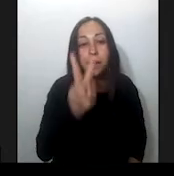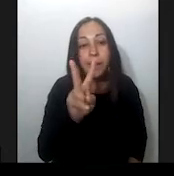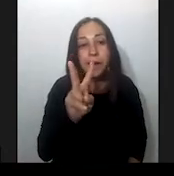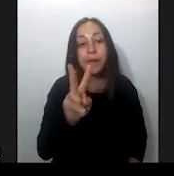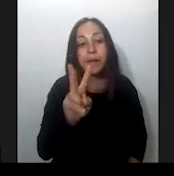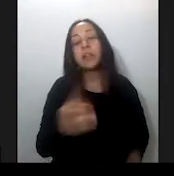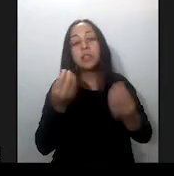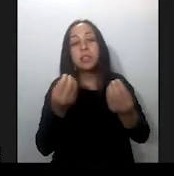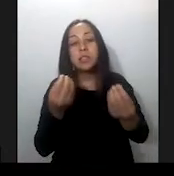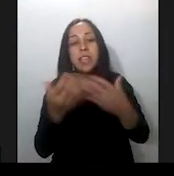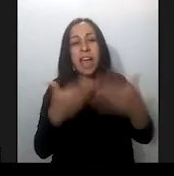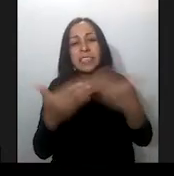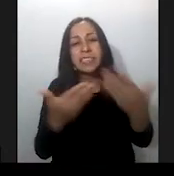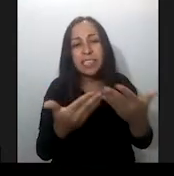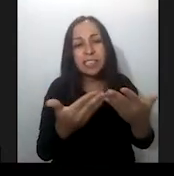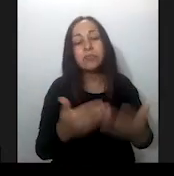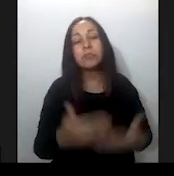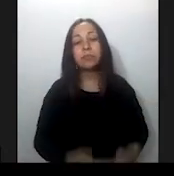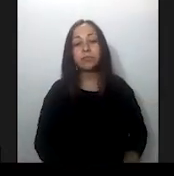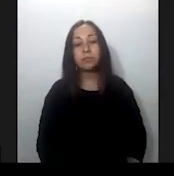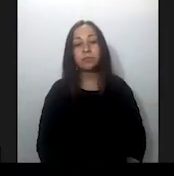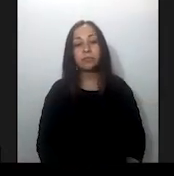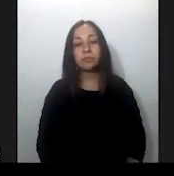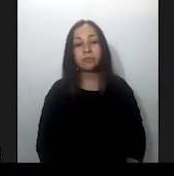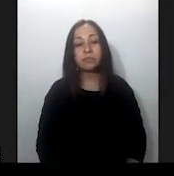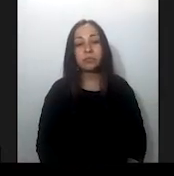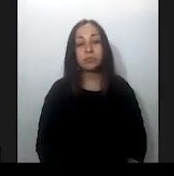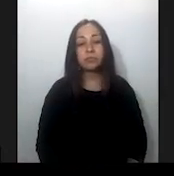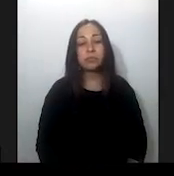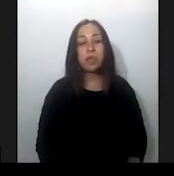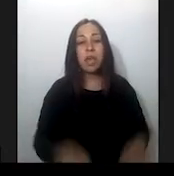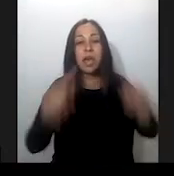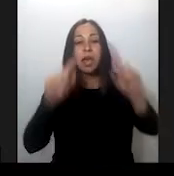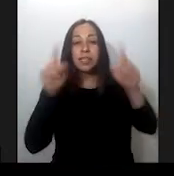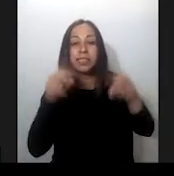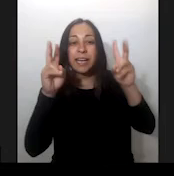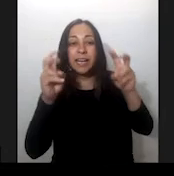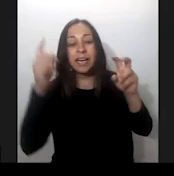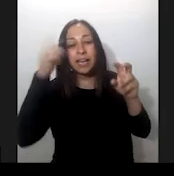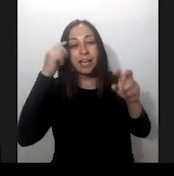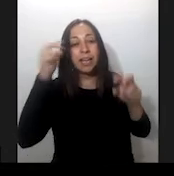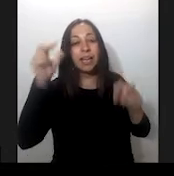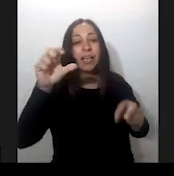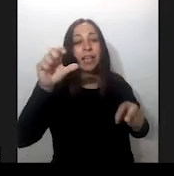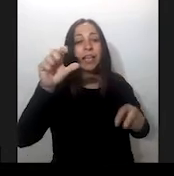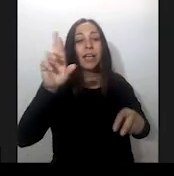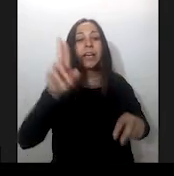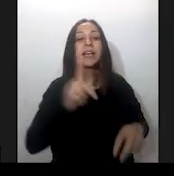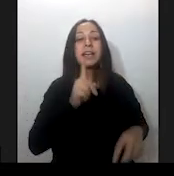ver efectivamente qué es lo que está haciendo. El criterio va entre comillas, sí, porque es un